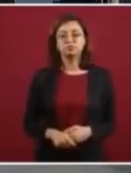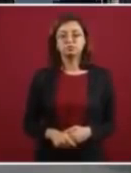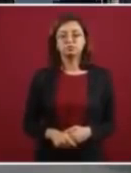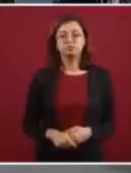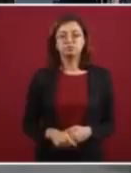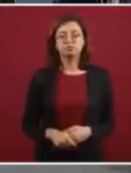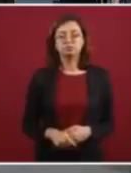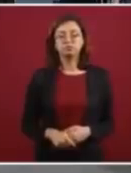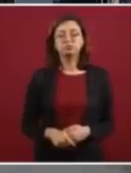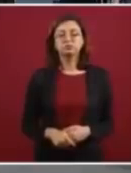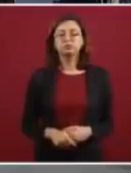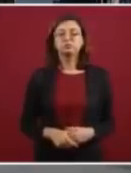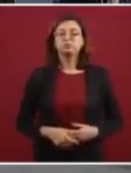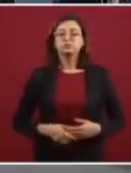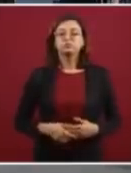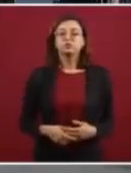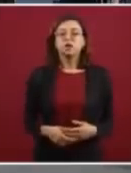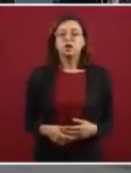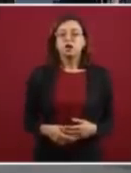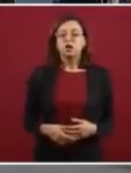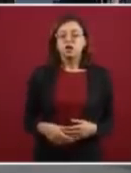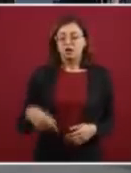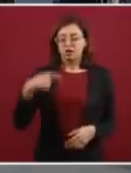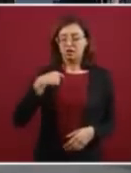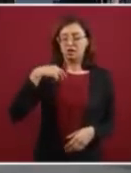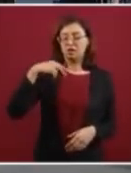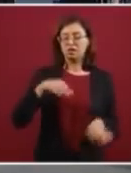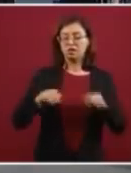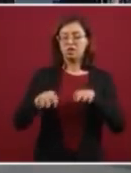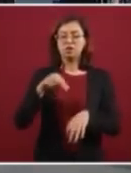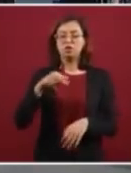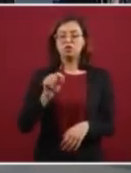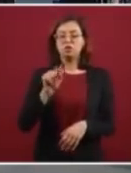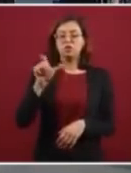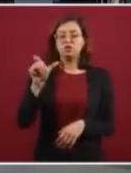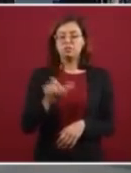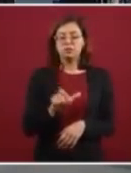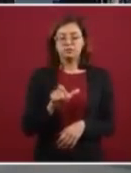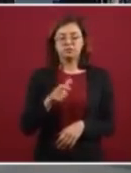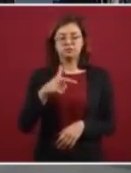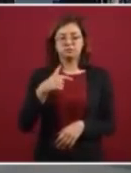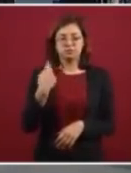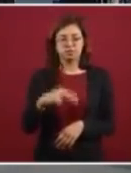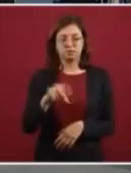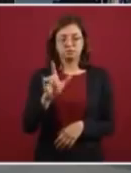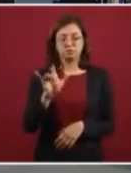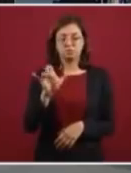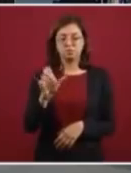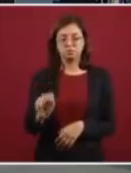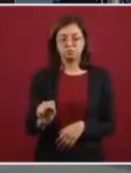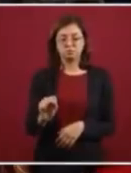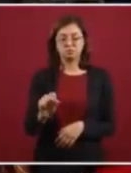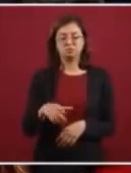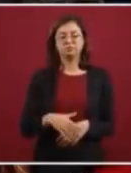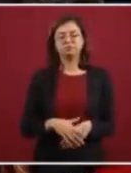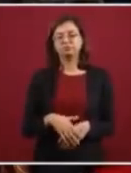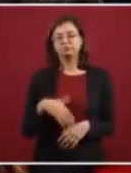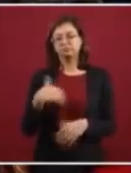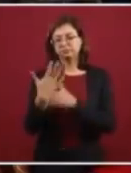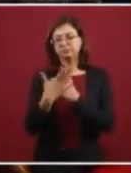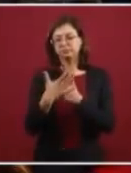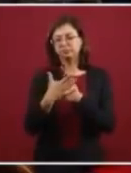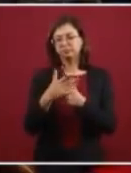Presidente, de la Agencia Mexicana de Noticias Notimex, Luis Méndez, me gustaría preguntarle, usted va a recibir en un momento al primer ministro de